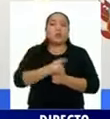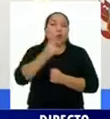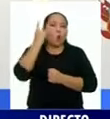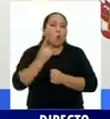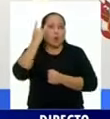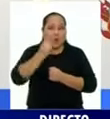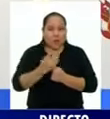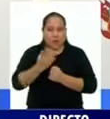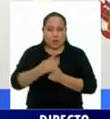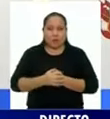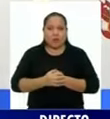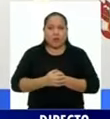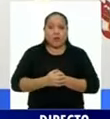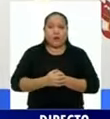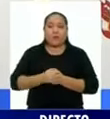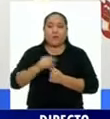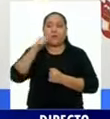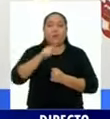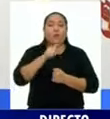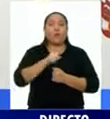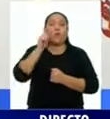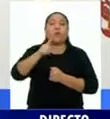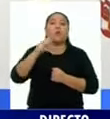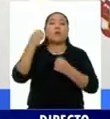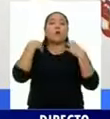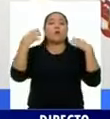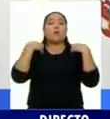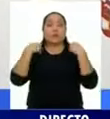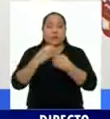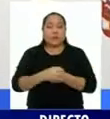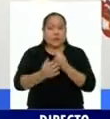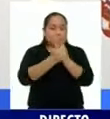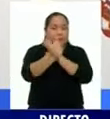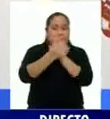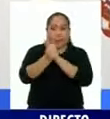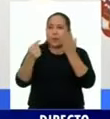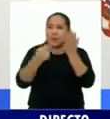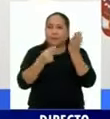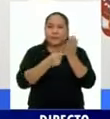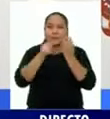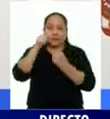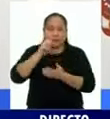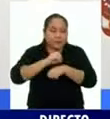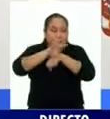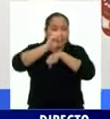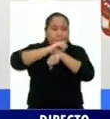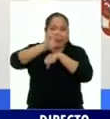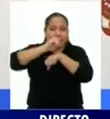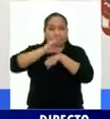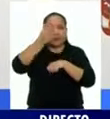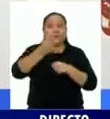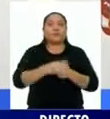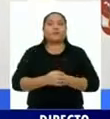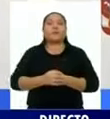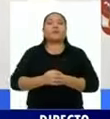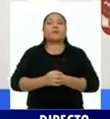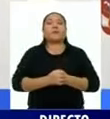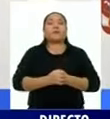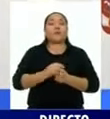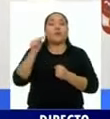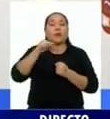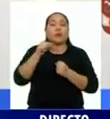urgente posible una oficina de expertos técnicos que asesoren a los congresistas.